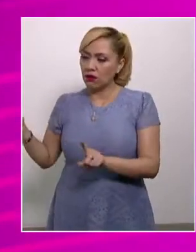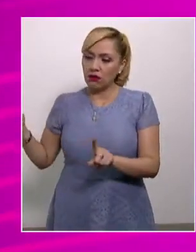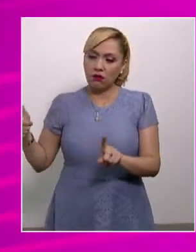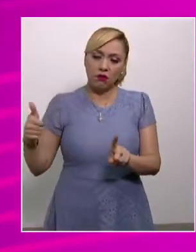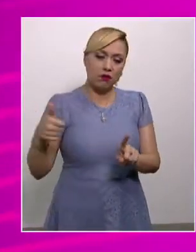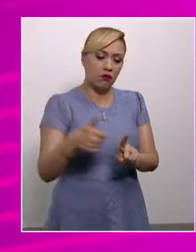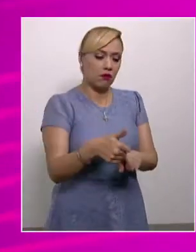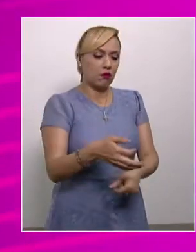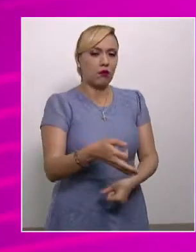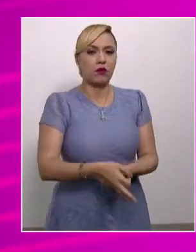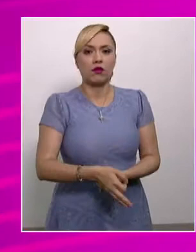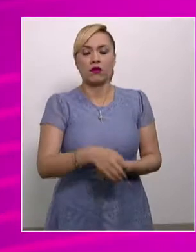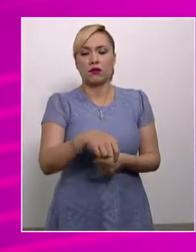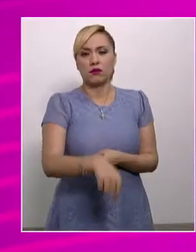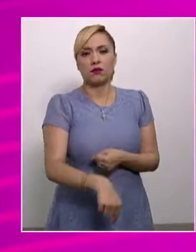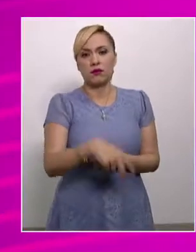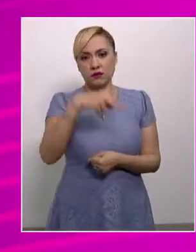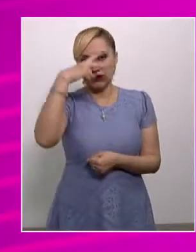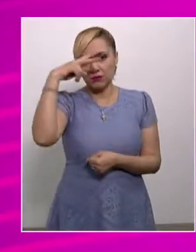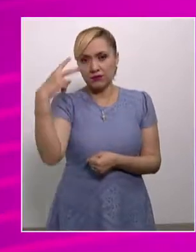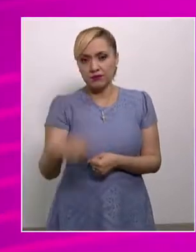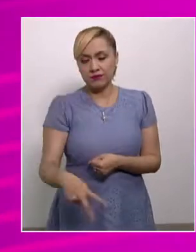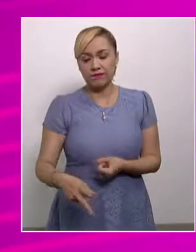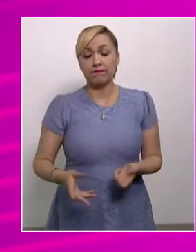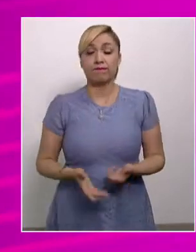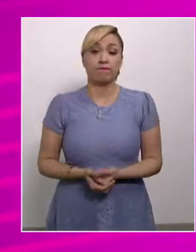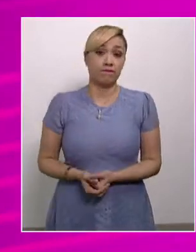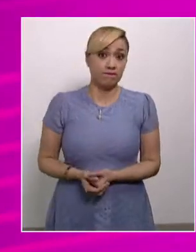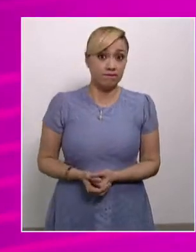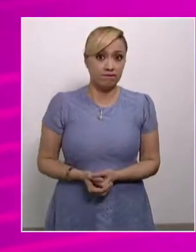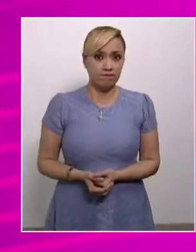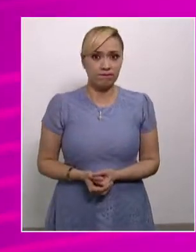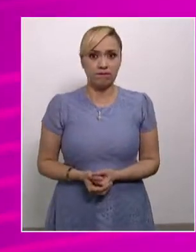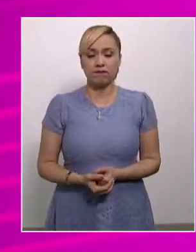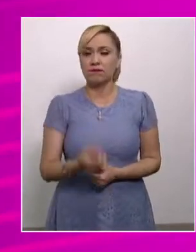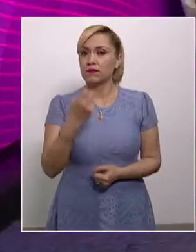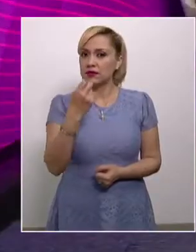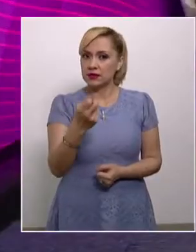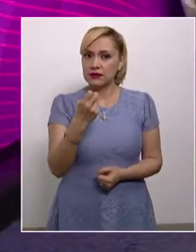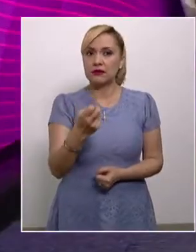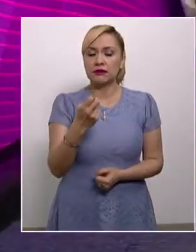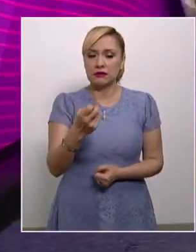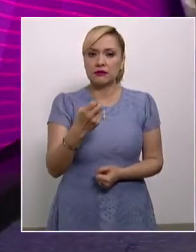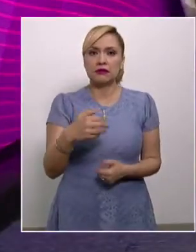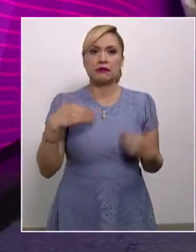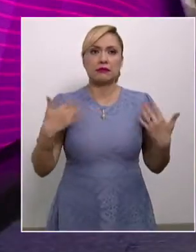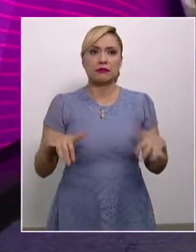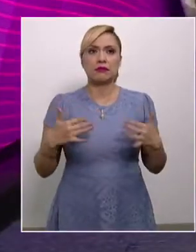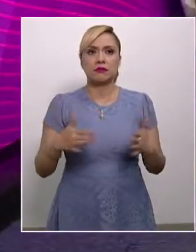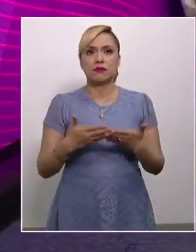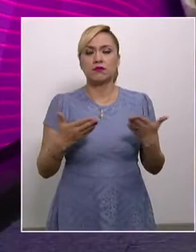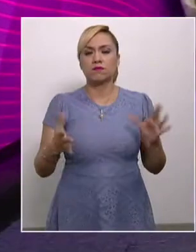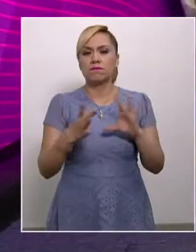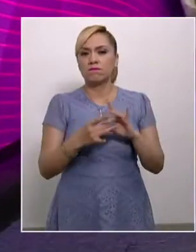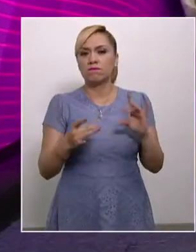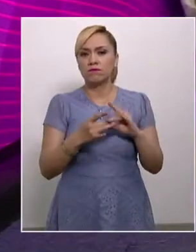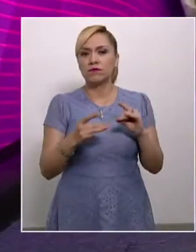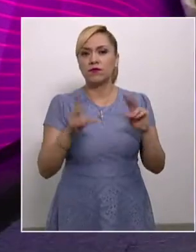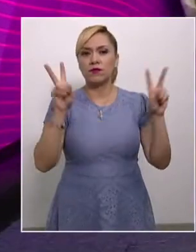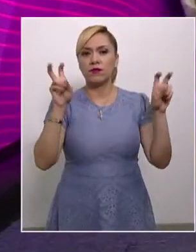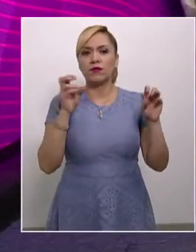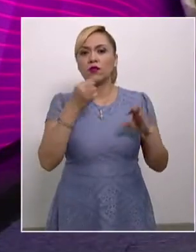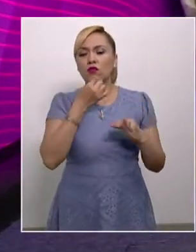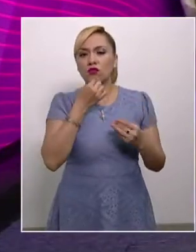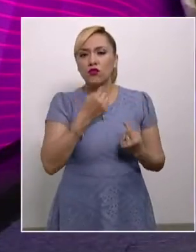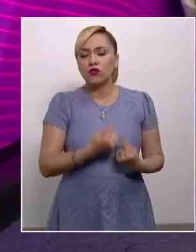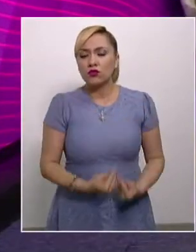se encuentran actualmente, siendo México. Y eso también llevando el tema de